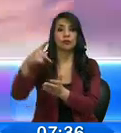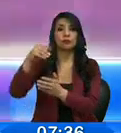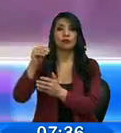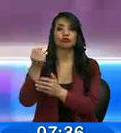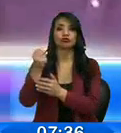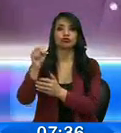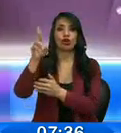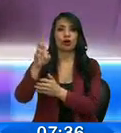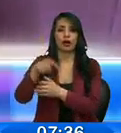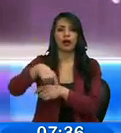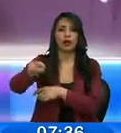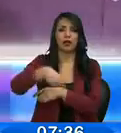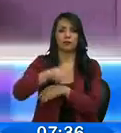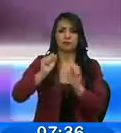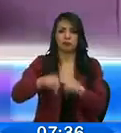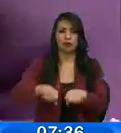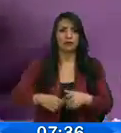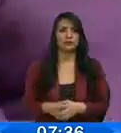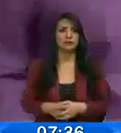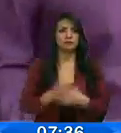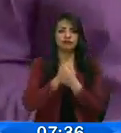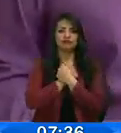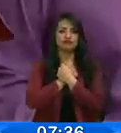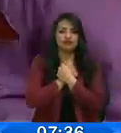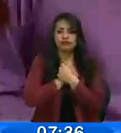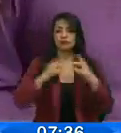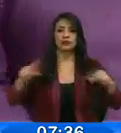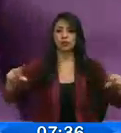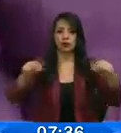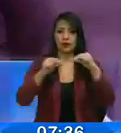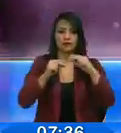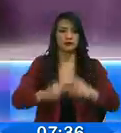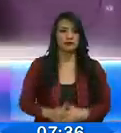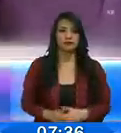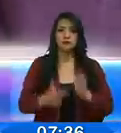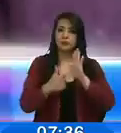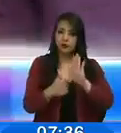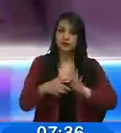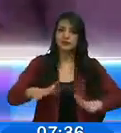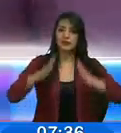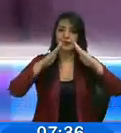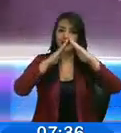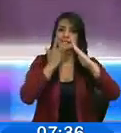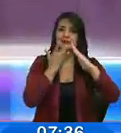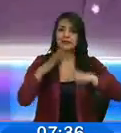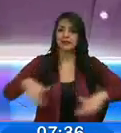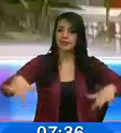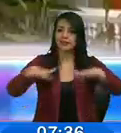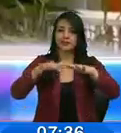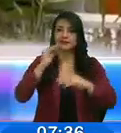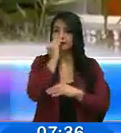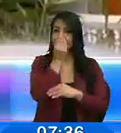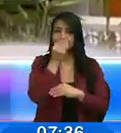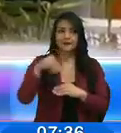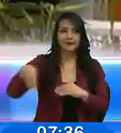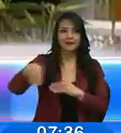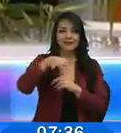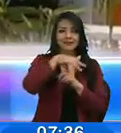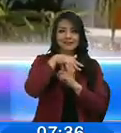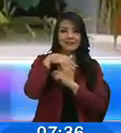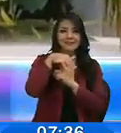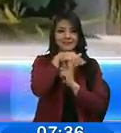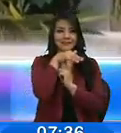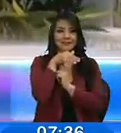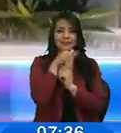Pozorja. Es amante a la naturaleza. Nos enseñó su rincón preferido de su hogar, el jardín,